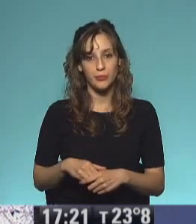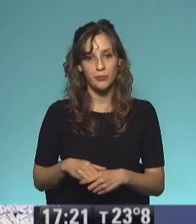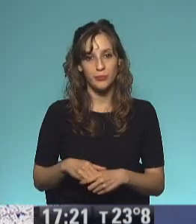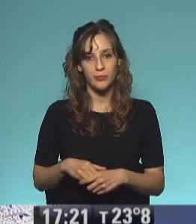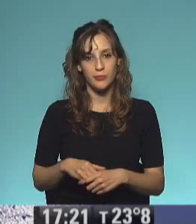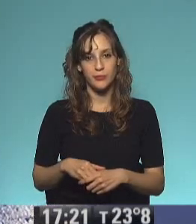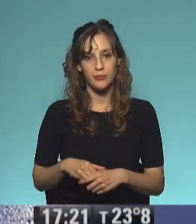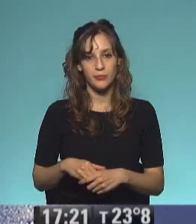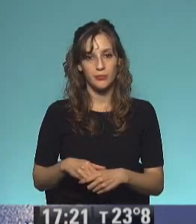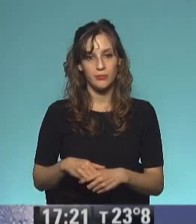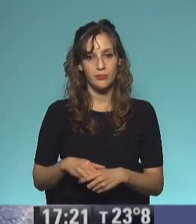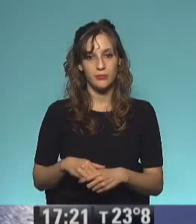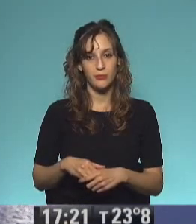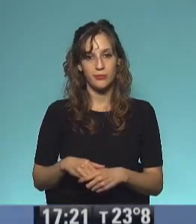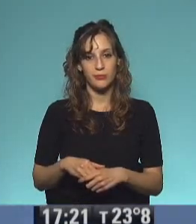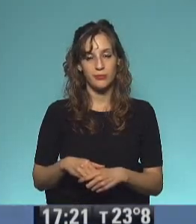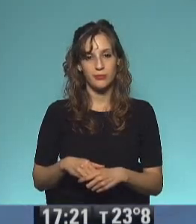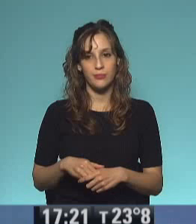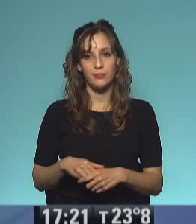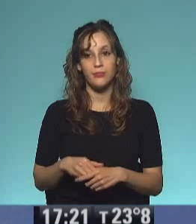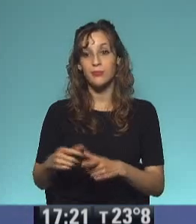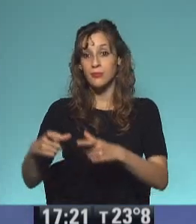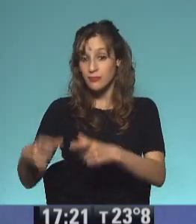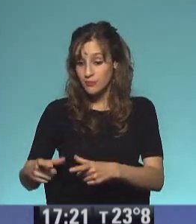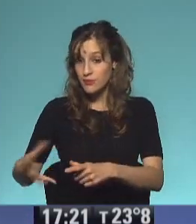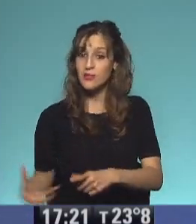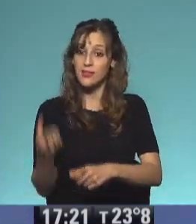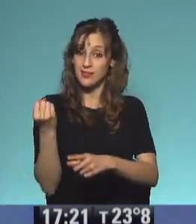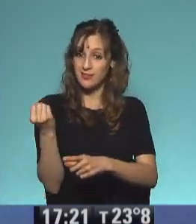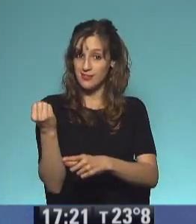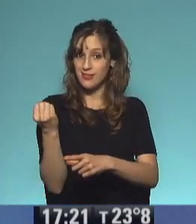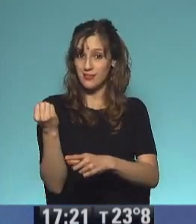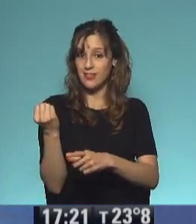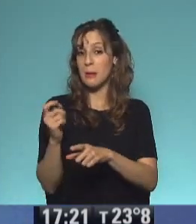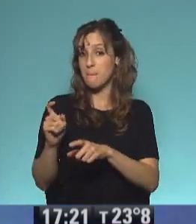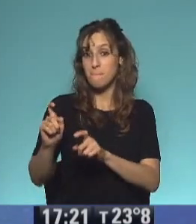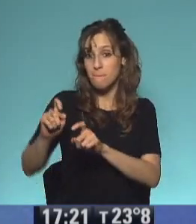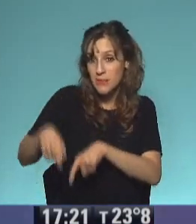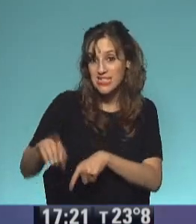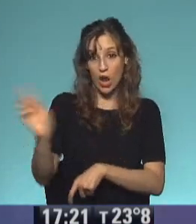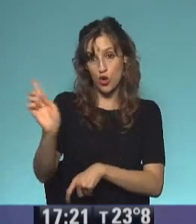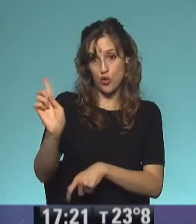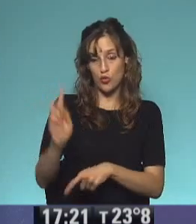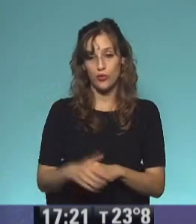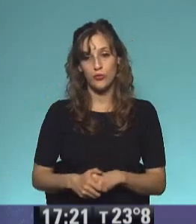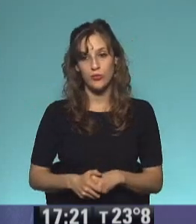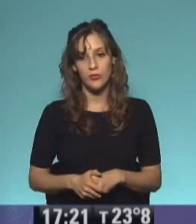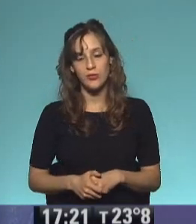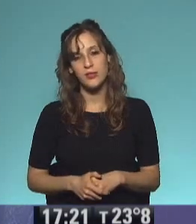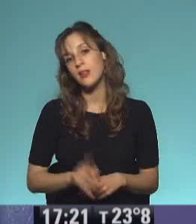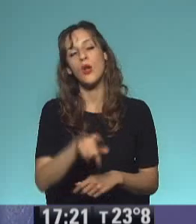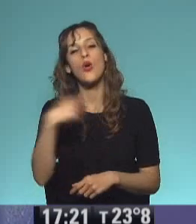Bien. Esa. Igual que Mauri lo agarra, ¿eh? Vamos, que lo agarra, lo agarra. Eso. ¡Uepa! Bueno, ¡eso! Muy bien, a ver, bien.